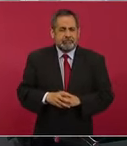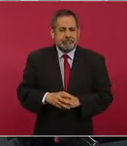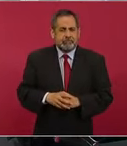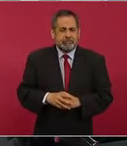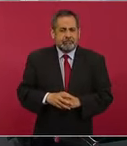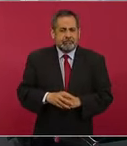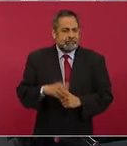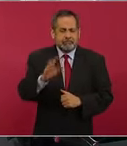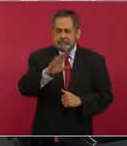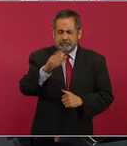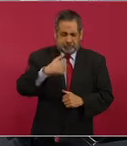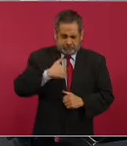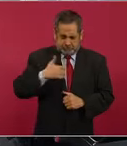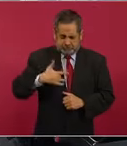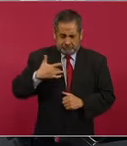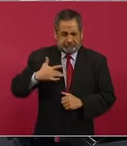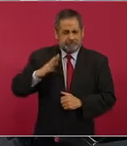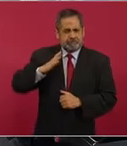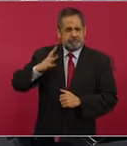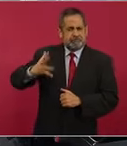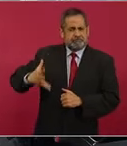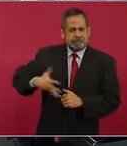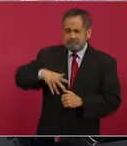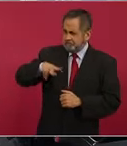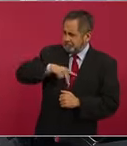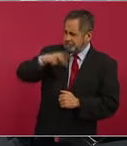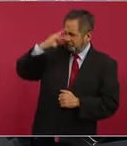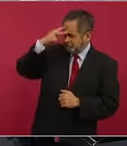Yo me siento muy orgulloso de México.